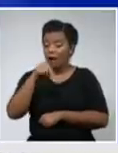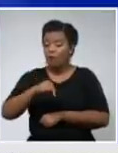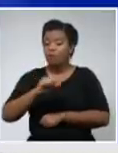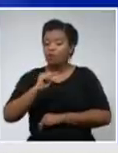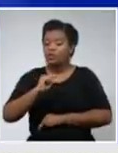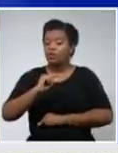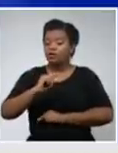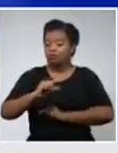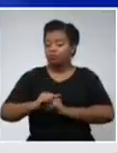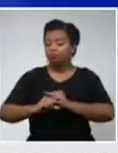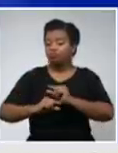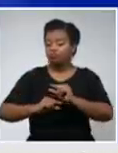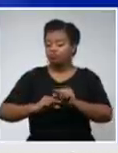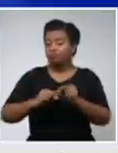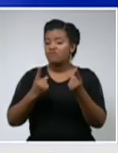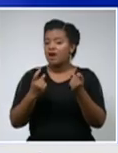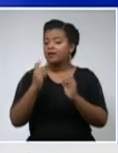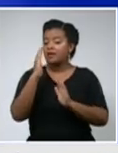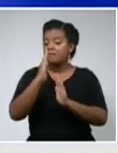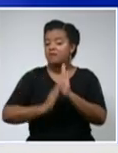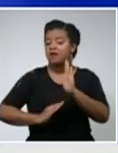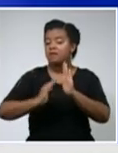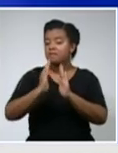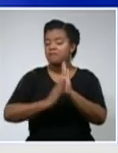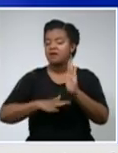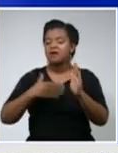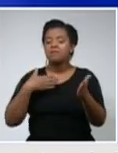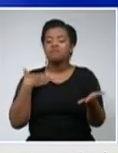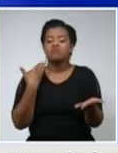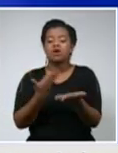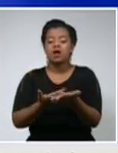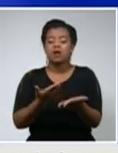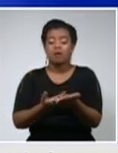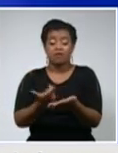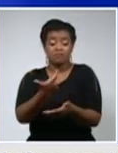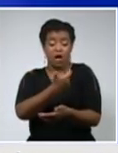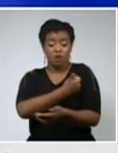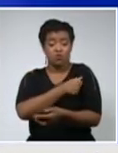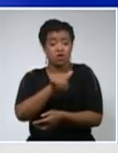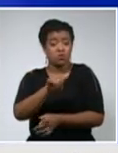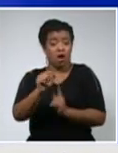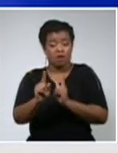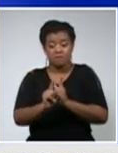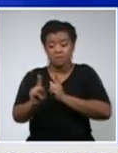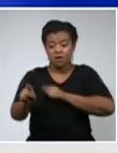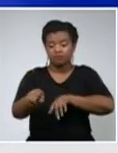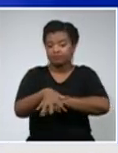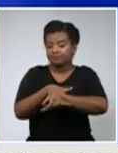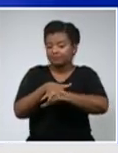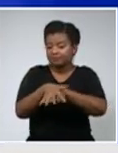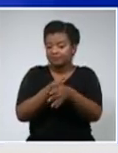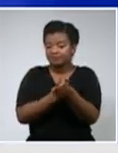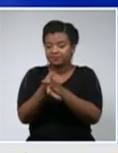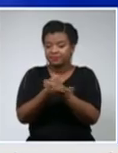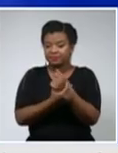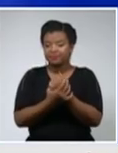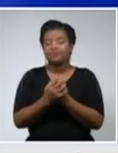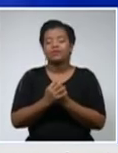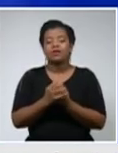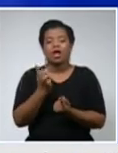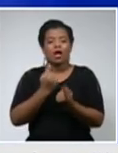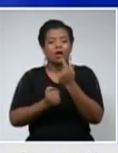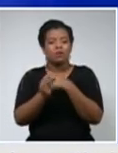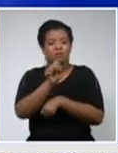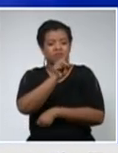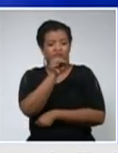meses esta es la vacuna y el distanciamiento y las soluciones. Arriba. Tenemos algunas preguntas, doctor, como Correcto. ya